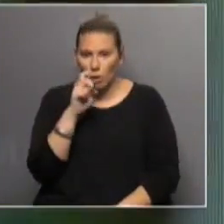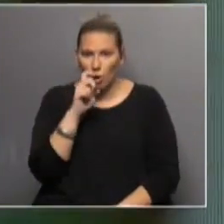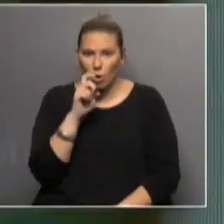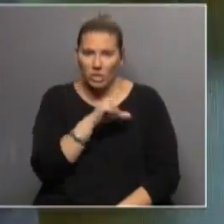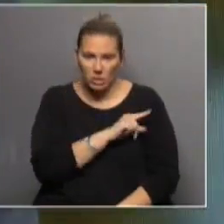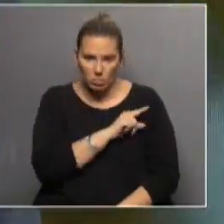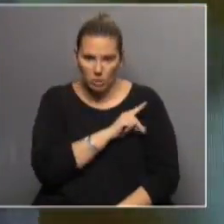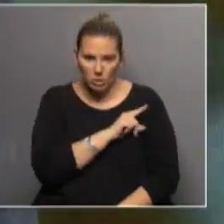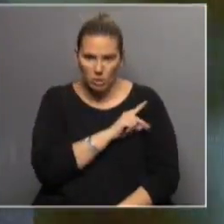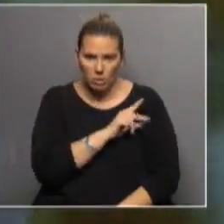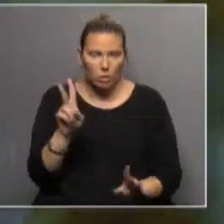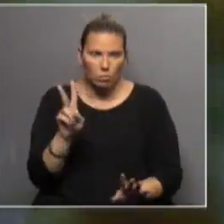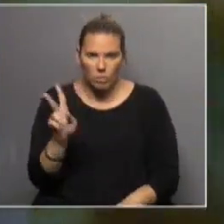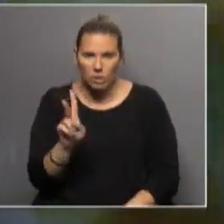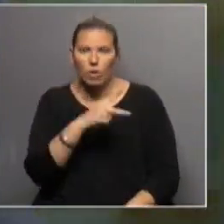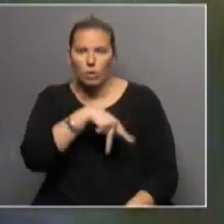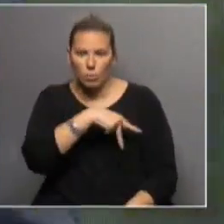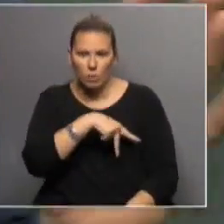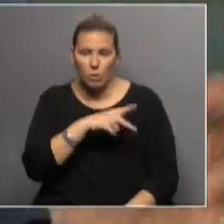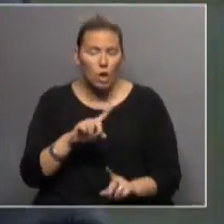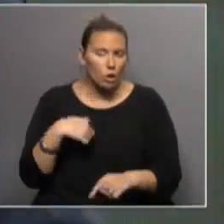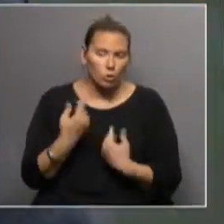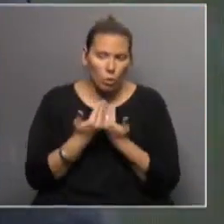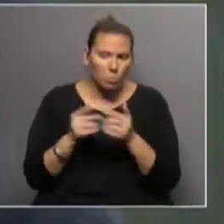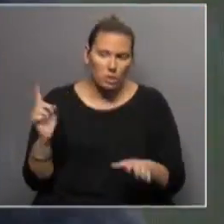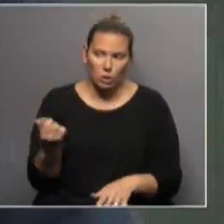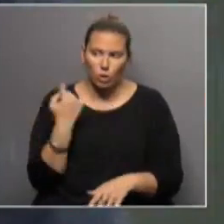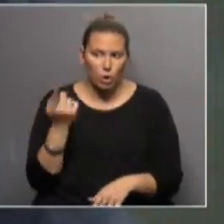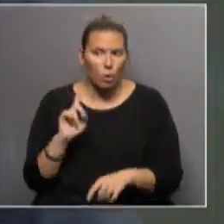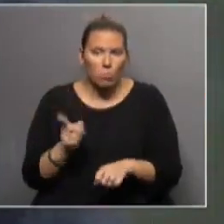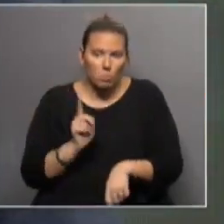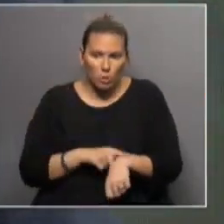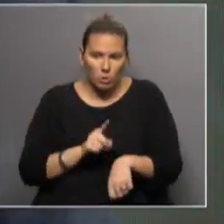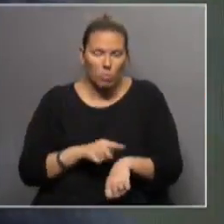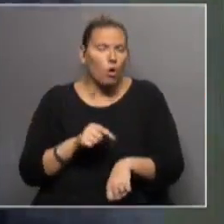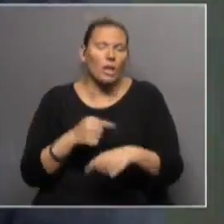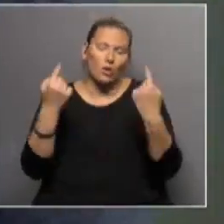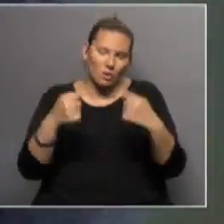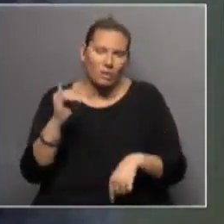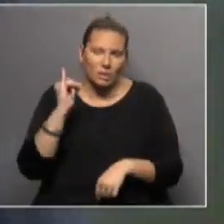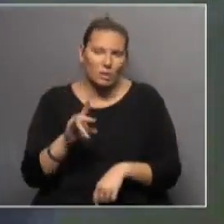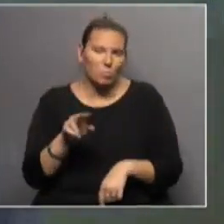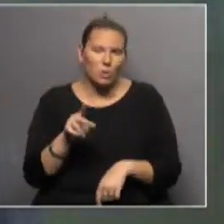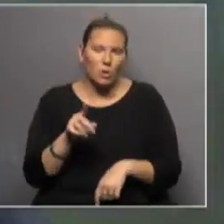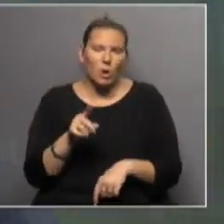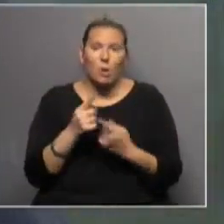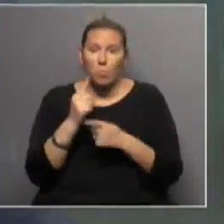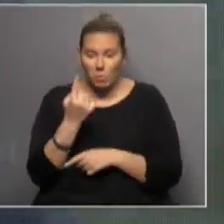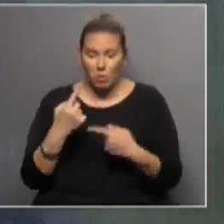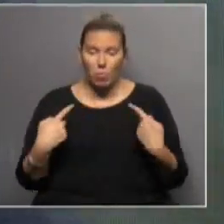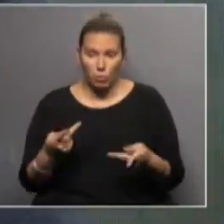a la vez? El 22 de noviembre. ¿Arrancan todos a la vez? Sí, todos a la vez. O sea, los torneos... En distintos horarios. El primer torneo va a ser el de